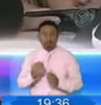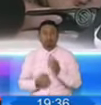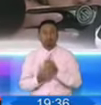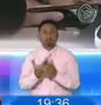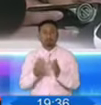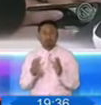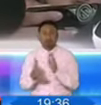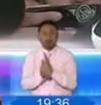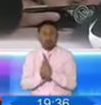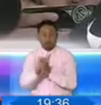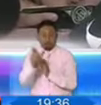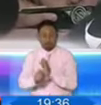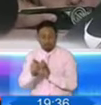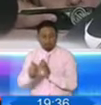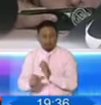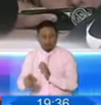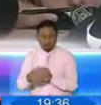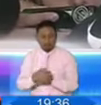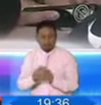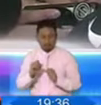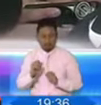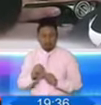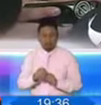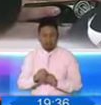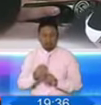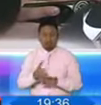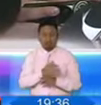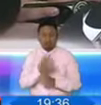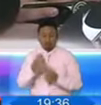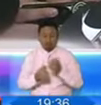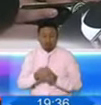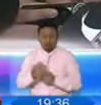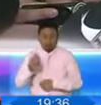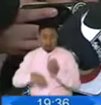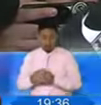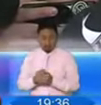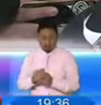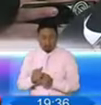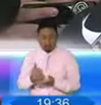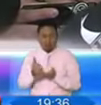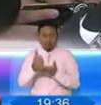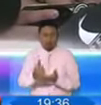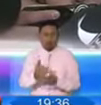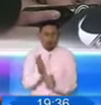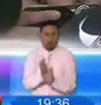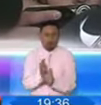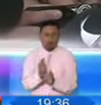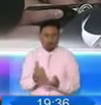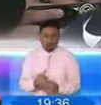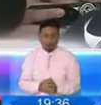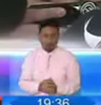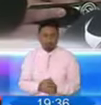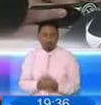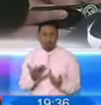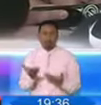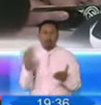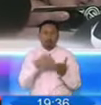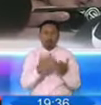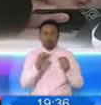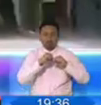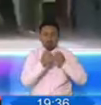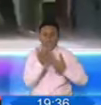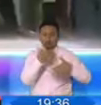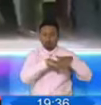capacidades para acoger a las personas que han sido afectadas por el delito de trata y poder dar un tratamiento adecuado y una adecuada inserción nuevamente en la